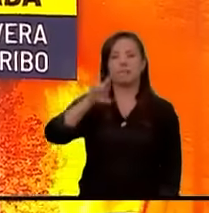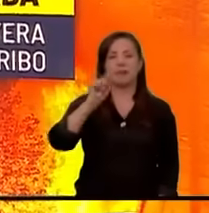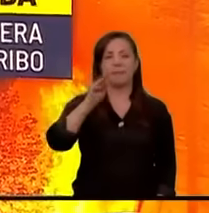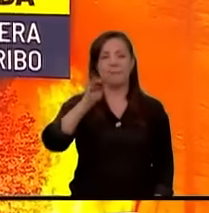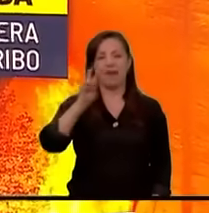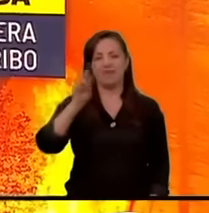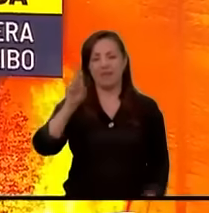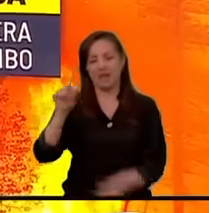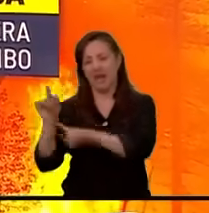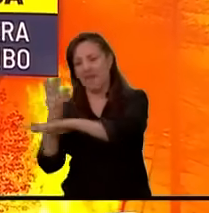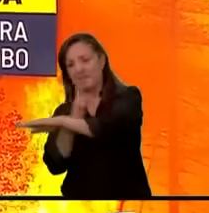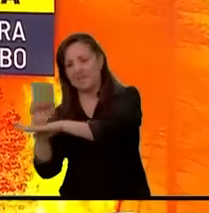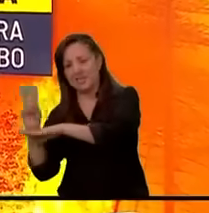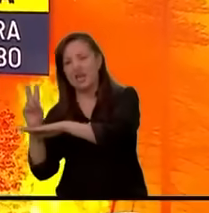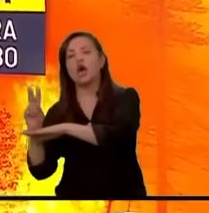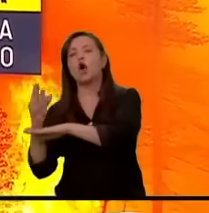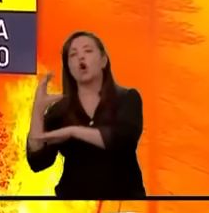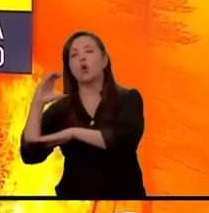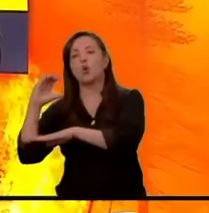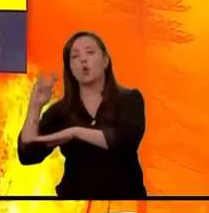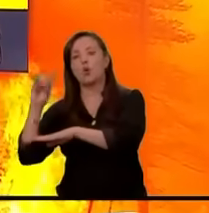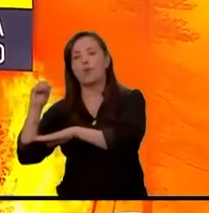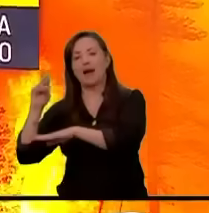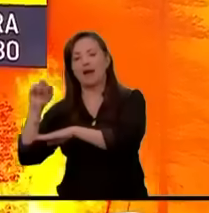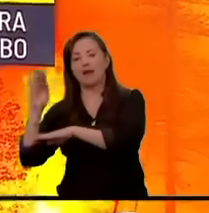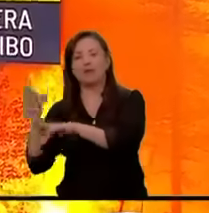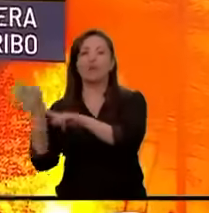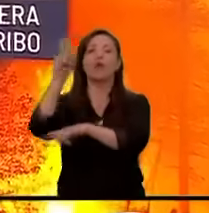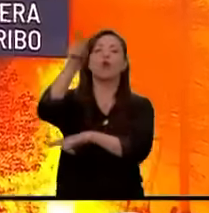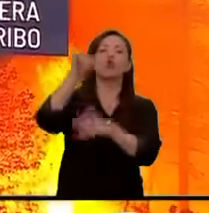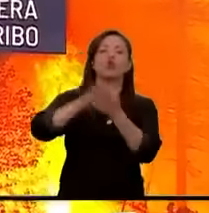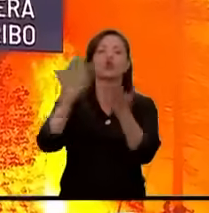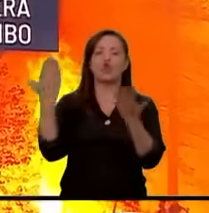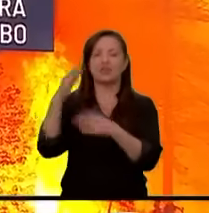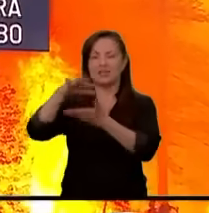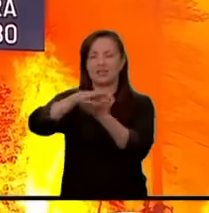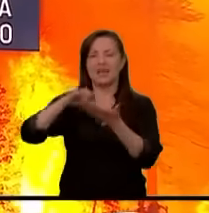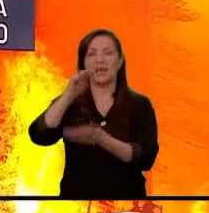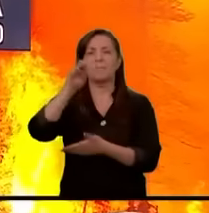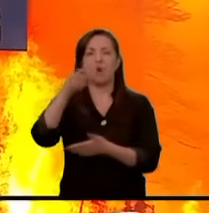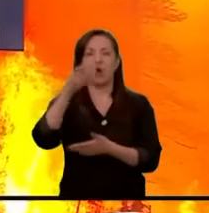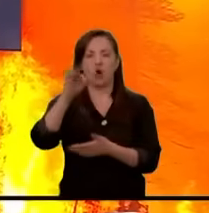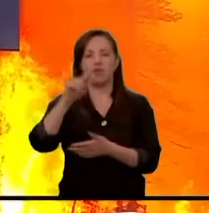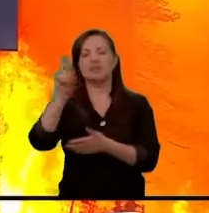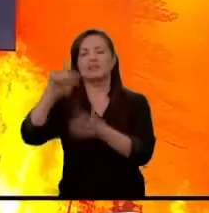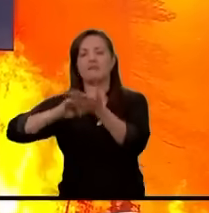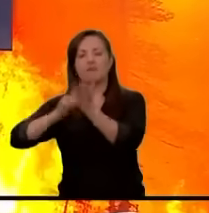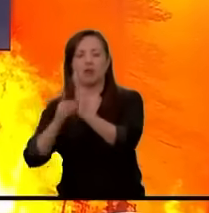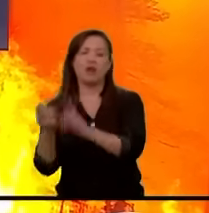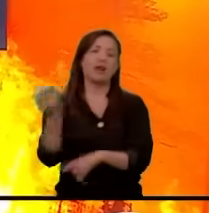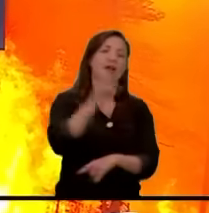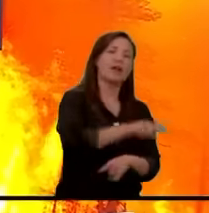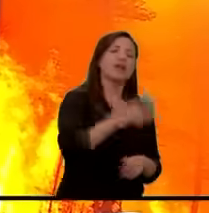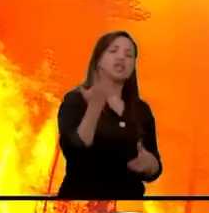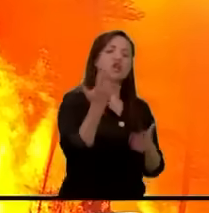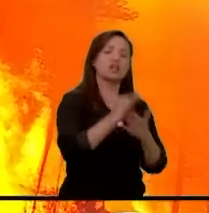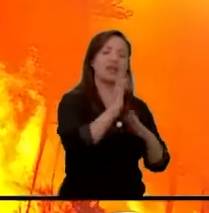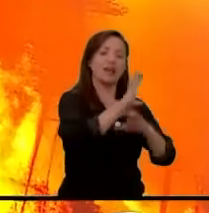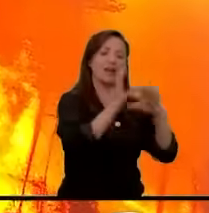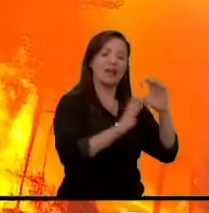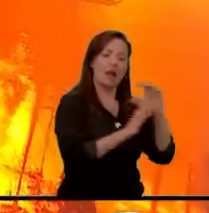Cumaribo, en el Vichada, también en Mogotes y Florida Blanca en Santander y en el municipio de Páez en el Cauca.